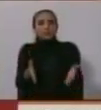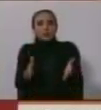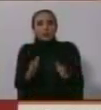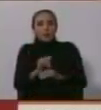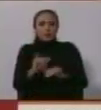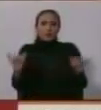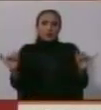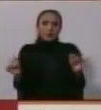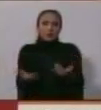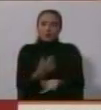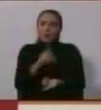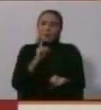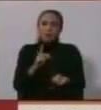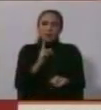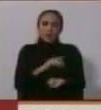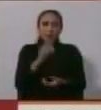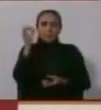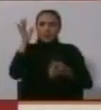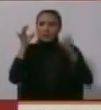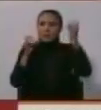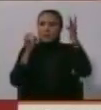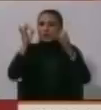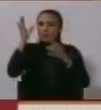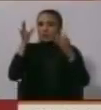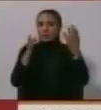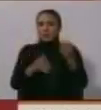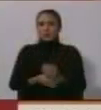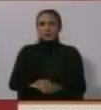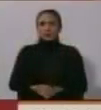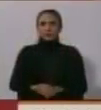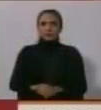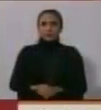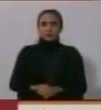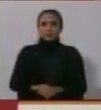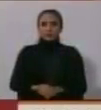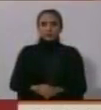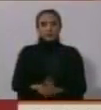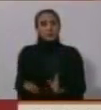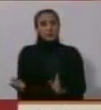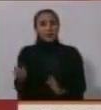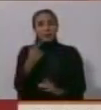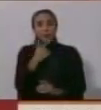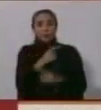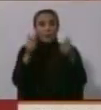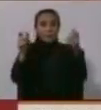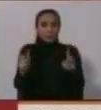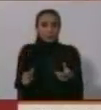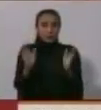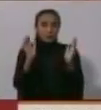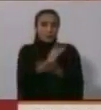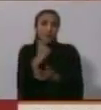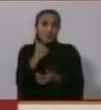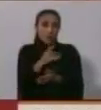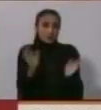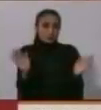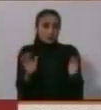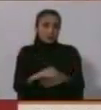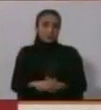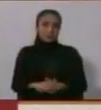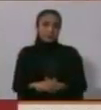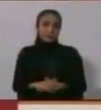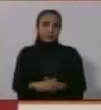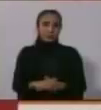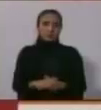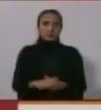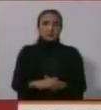Son los ganadores. Primero porque evitan que alguien diga cosas que tenía que decir. Se evita que alguien diga cosas que tenía